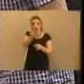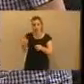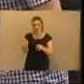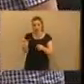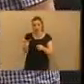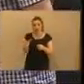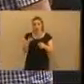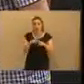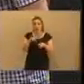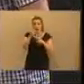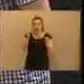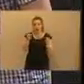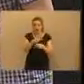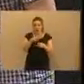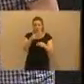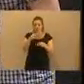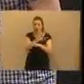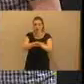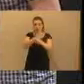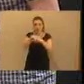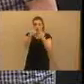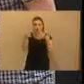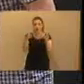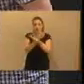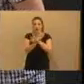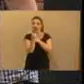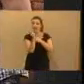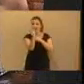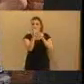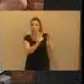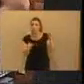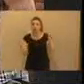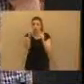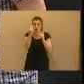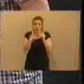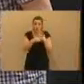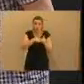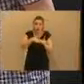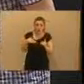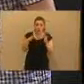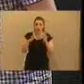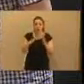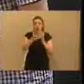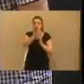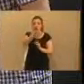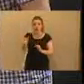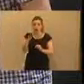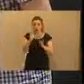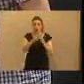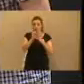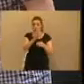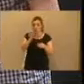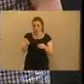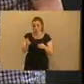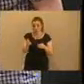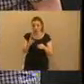pública representa unas cantidades por encima de lo desdeñable, ¿no? La deuda del Partido Popular, la deuda viva a